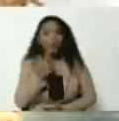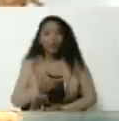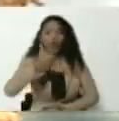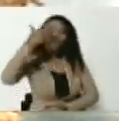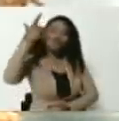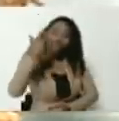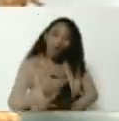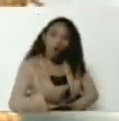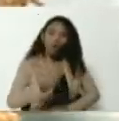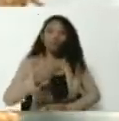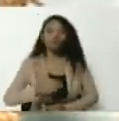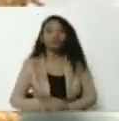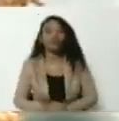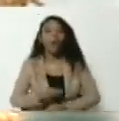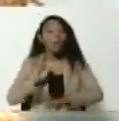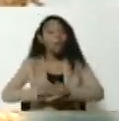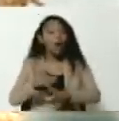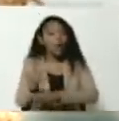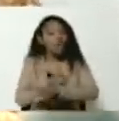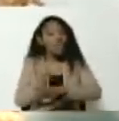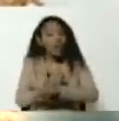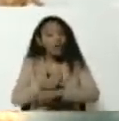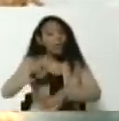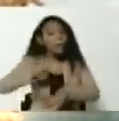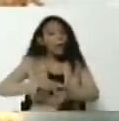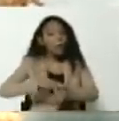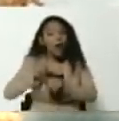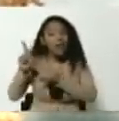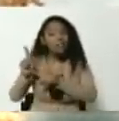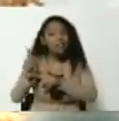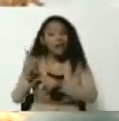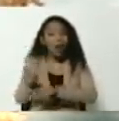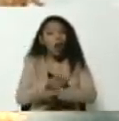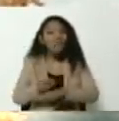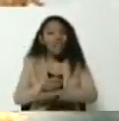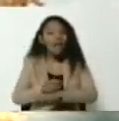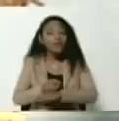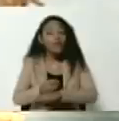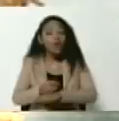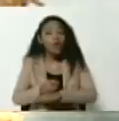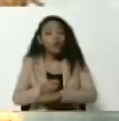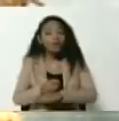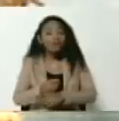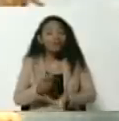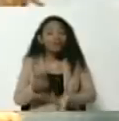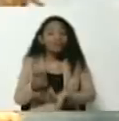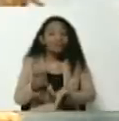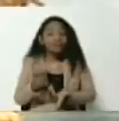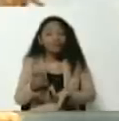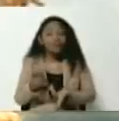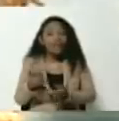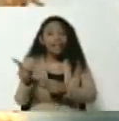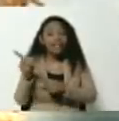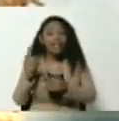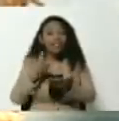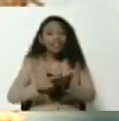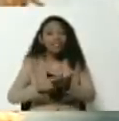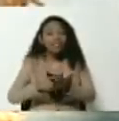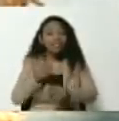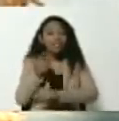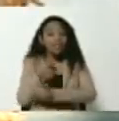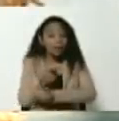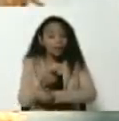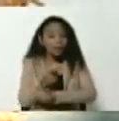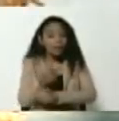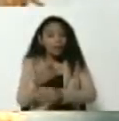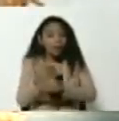no, porque el gobierno de Paraguay era un gobierno maula. El gobierno de Mario Abdo le debía y le